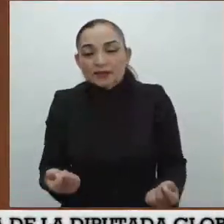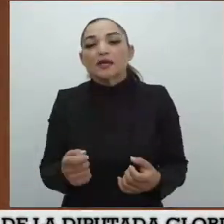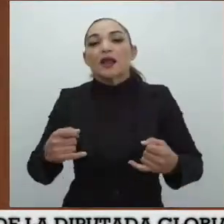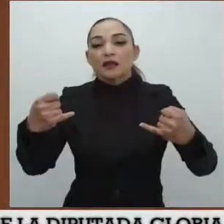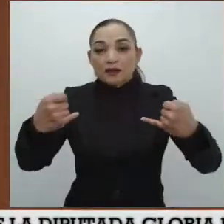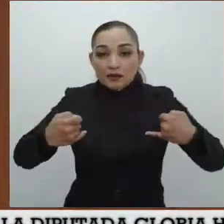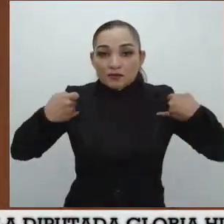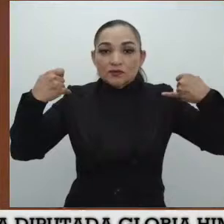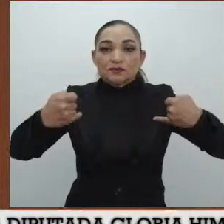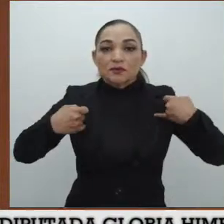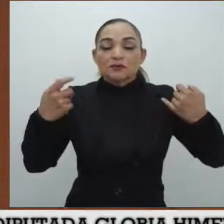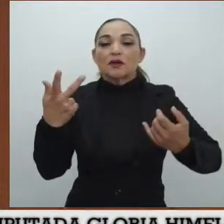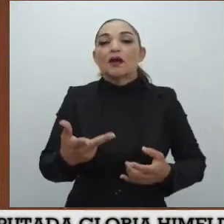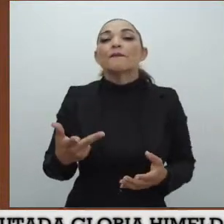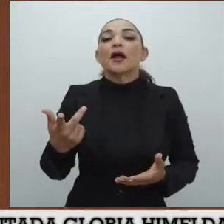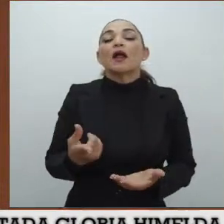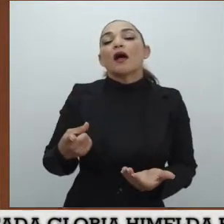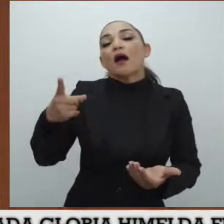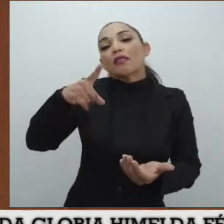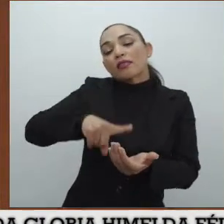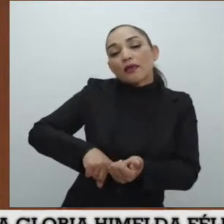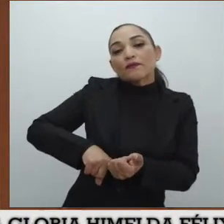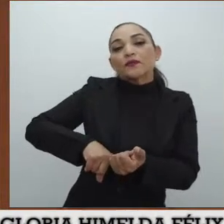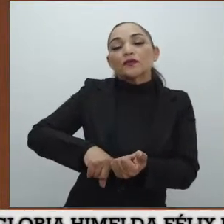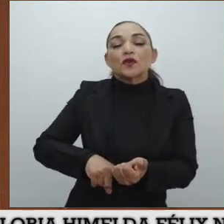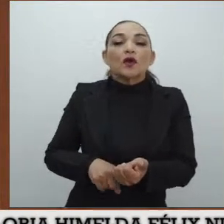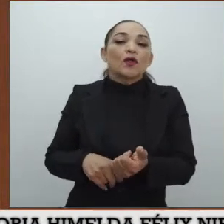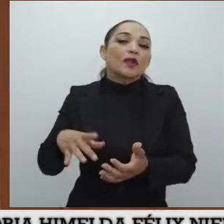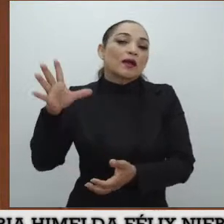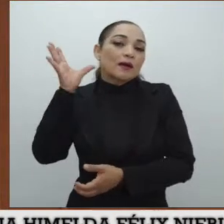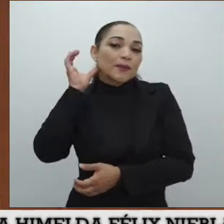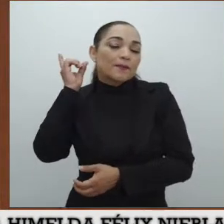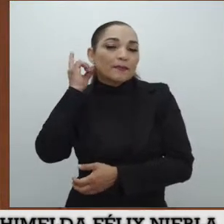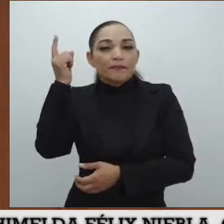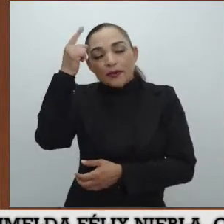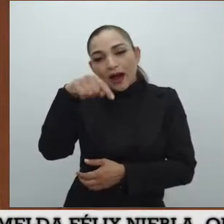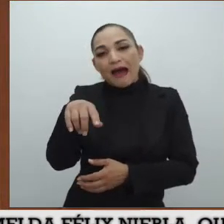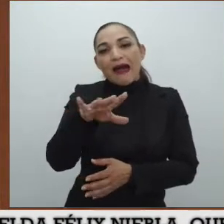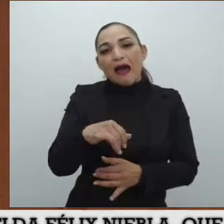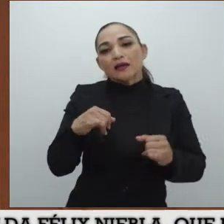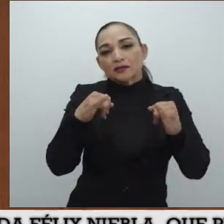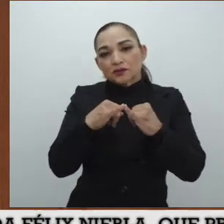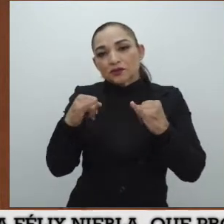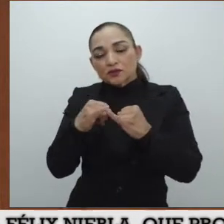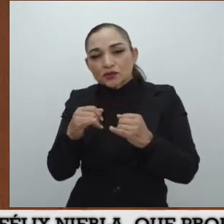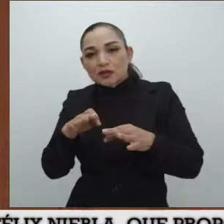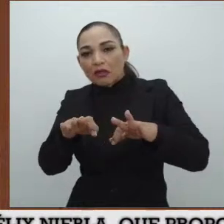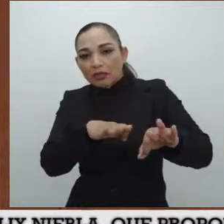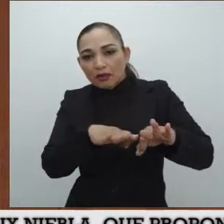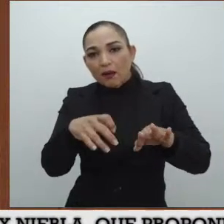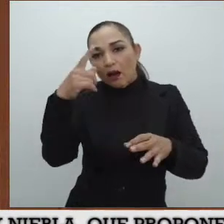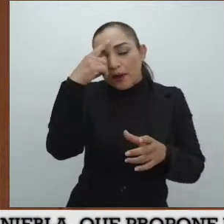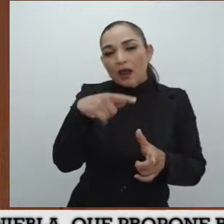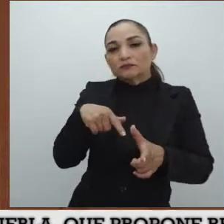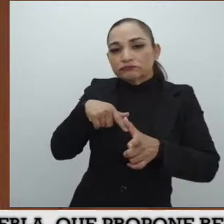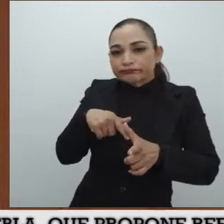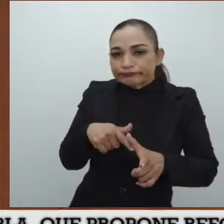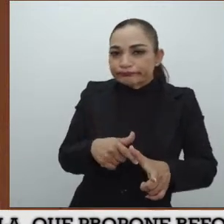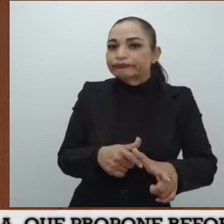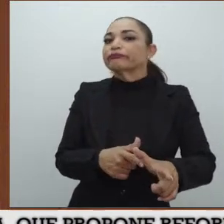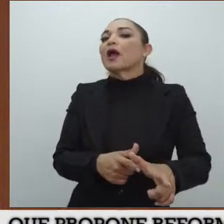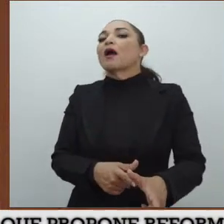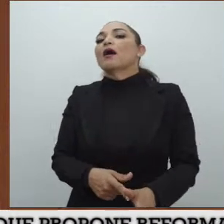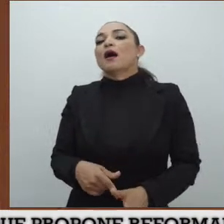al interior del Congreso del Estado de Sinaloa, a fin de contar con un órgano interno de trabajo que de manera permanente y especializada